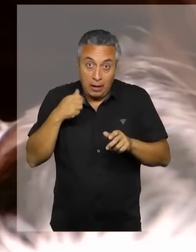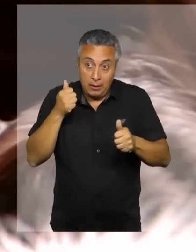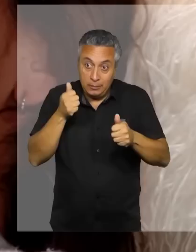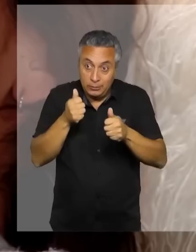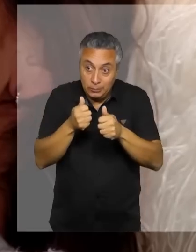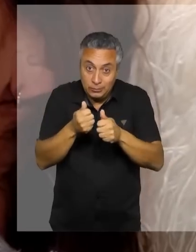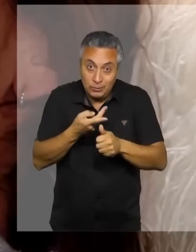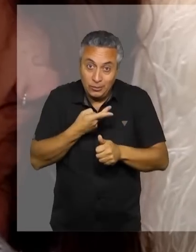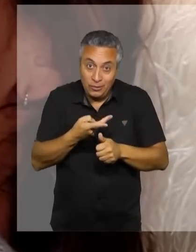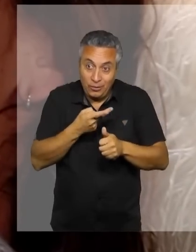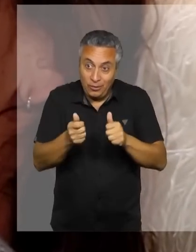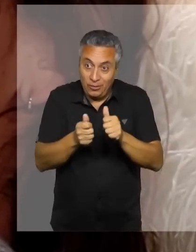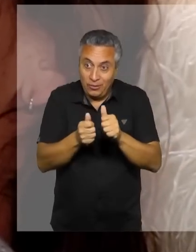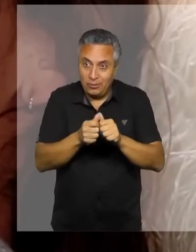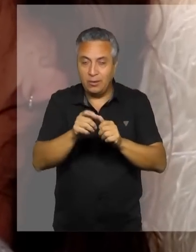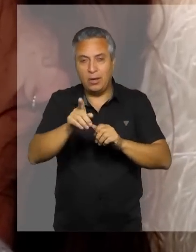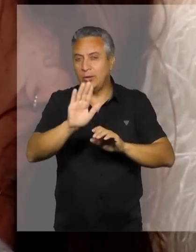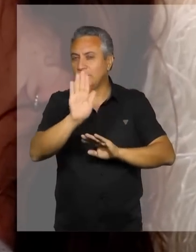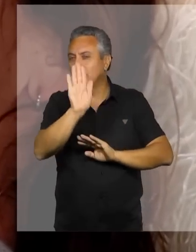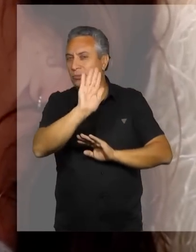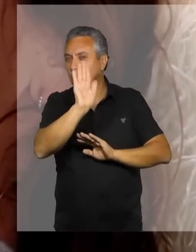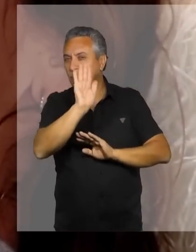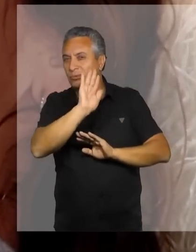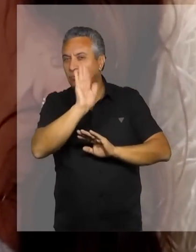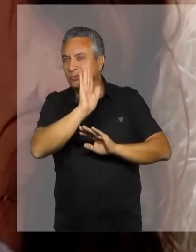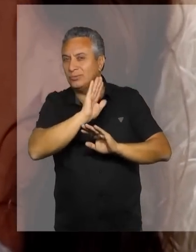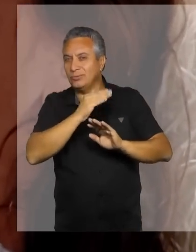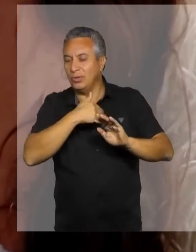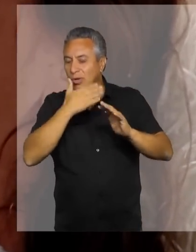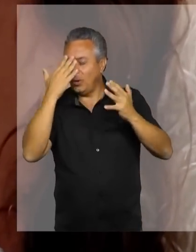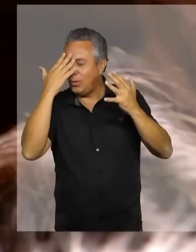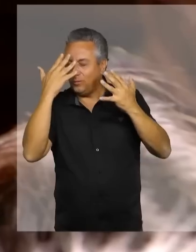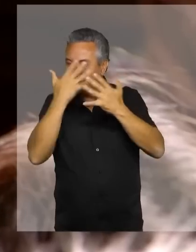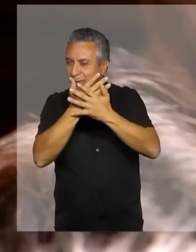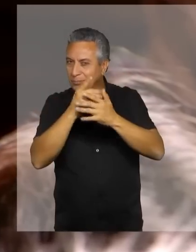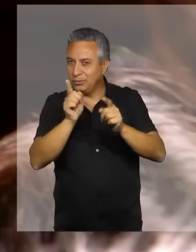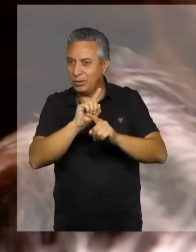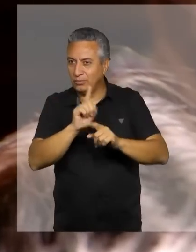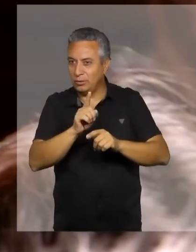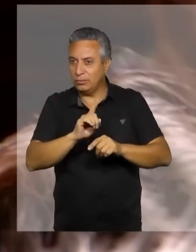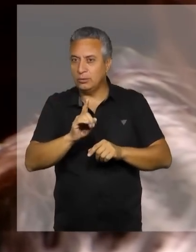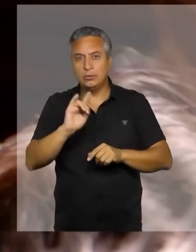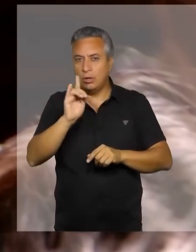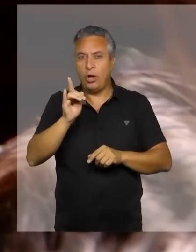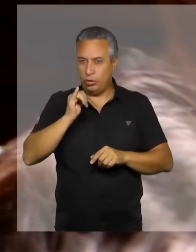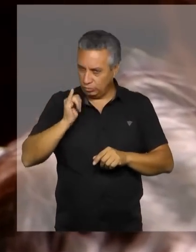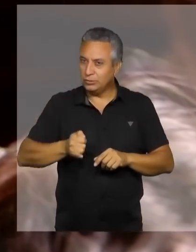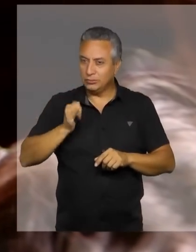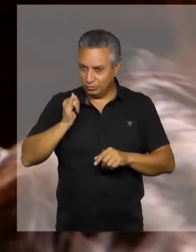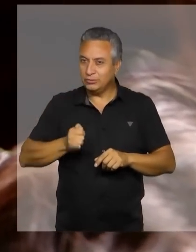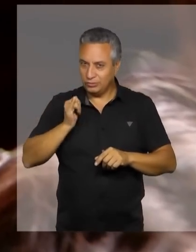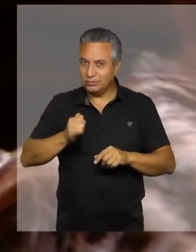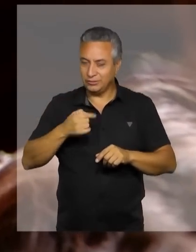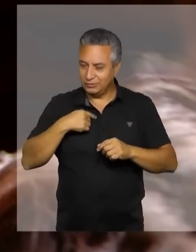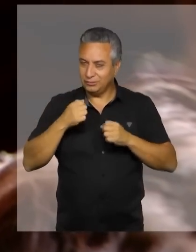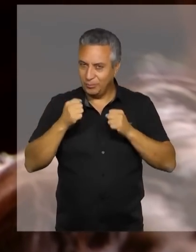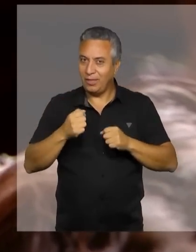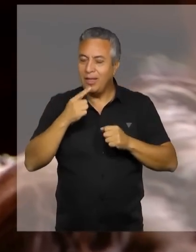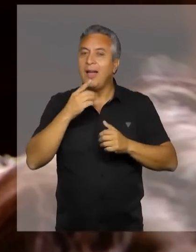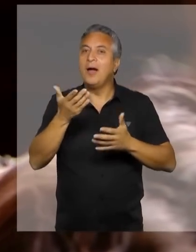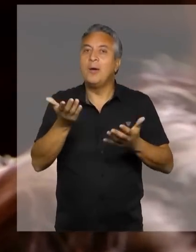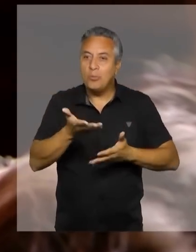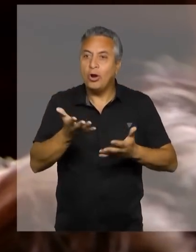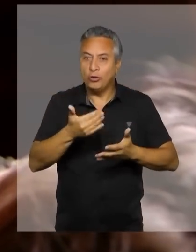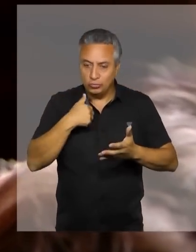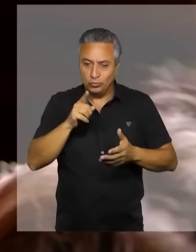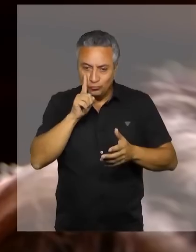dos. No nos confundamos. Porfa. Yo creo que sí, confundámonos. No. Sí, porque en realidad cada vez que estoy